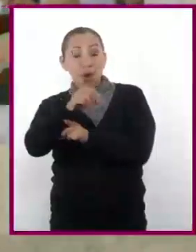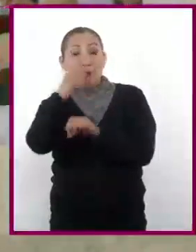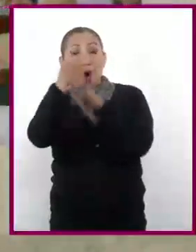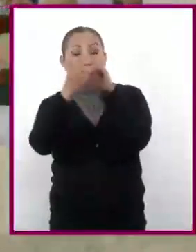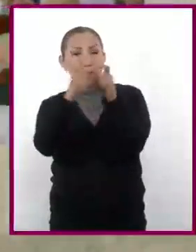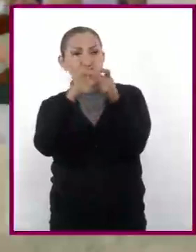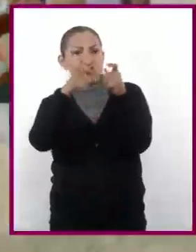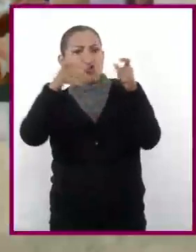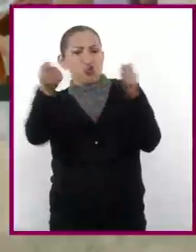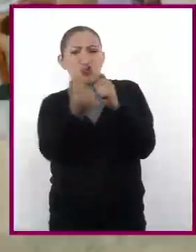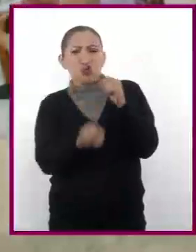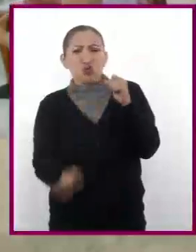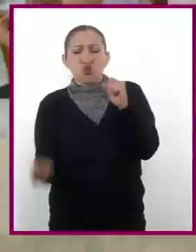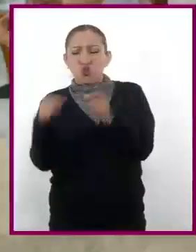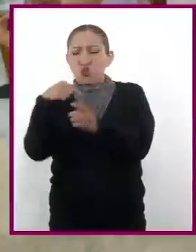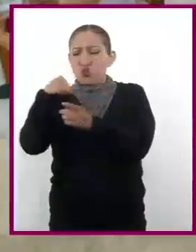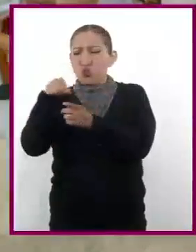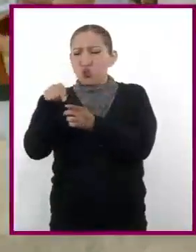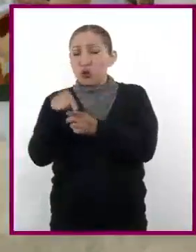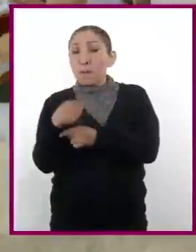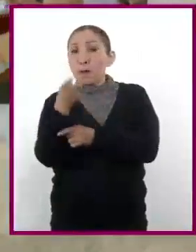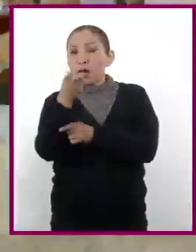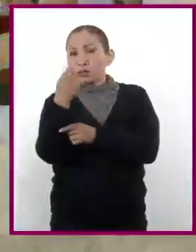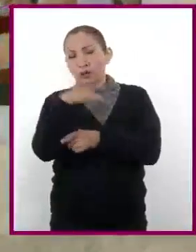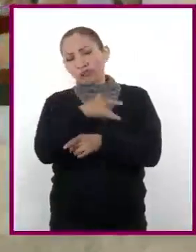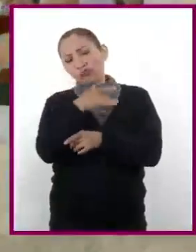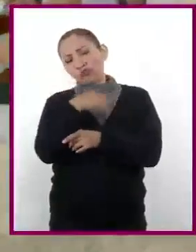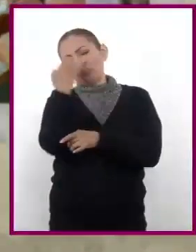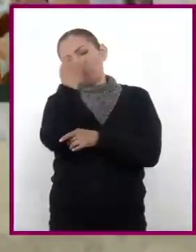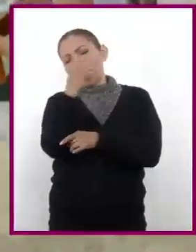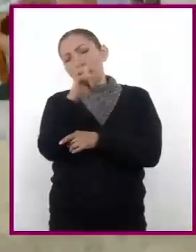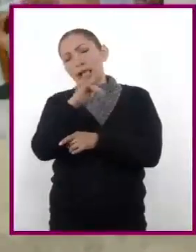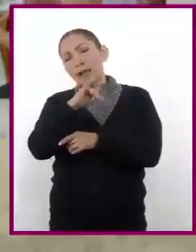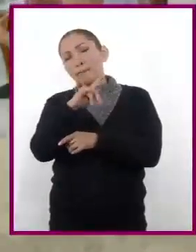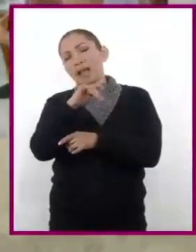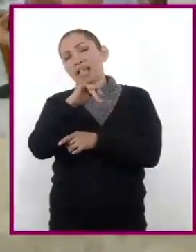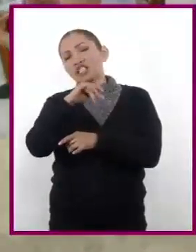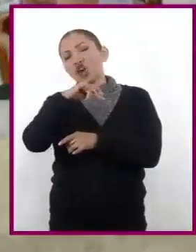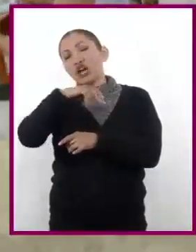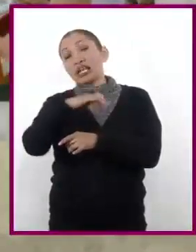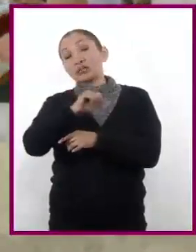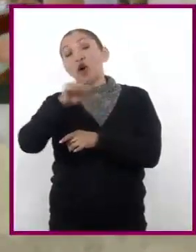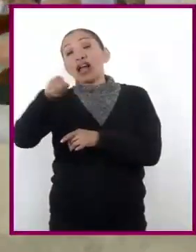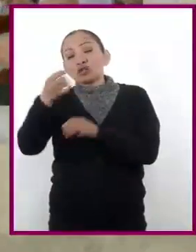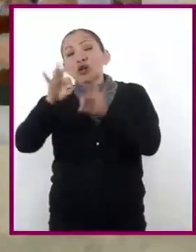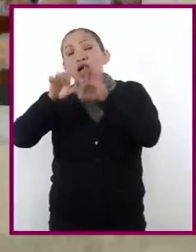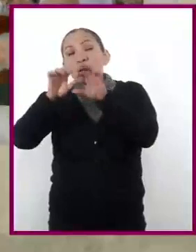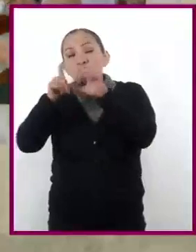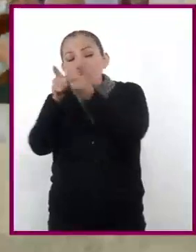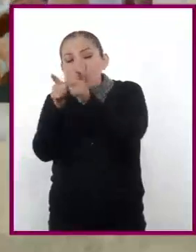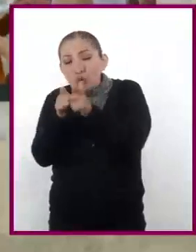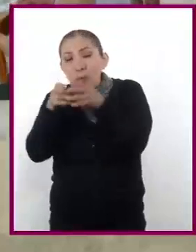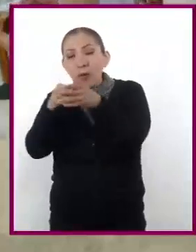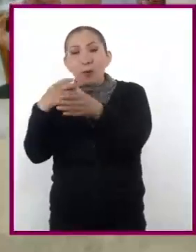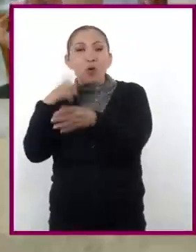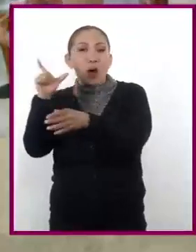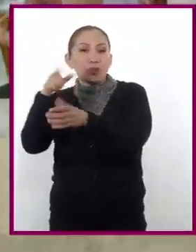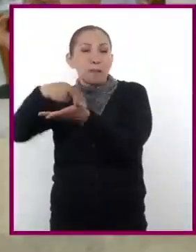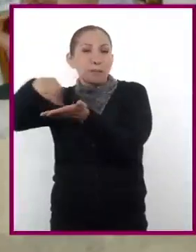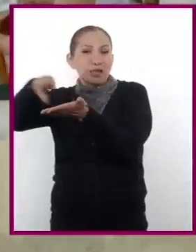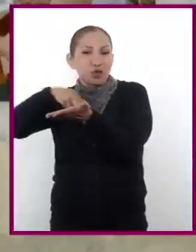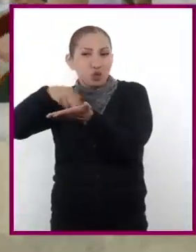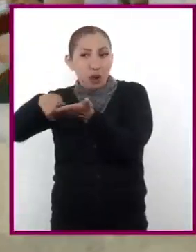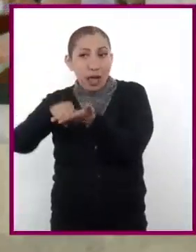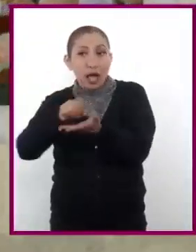obras y artistas del pincel, por lo que inferimos que impresionismo es un movimiento de la pintura artística.